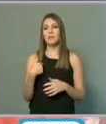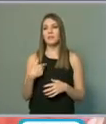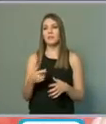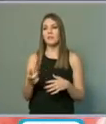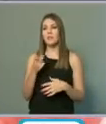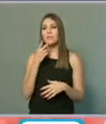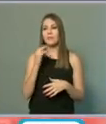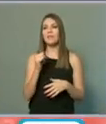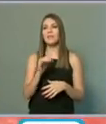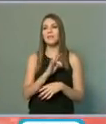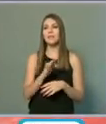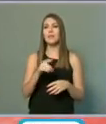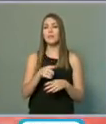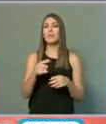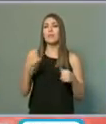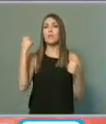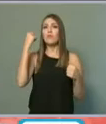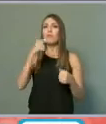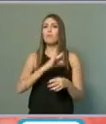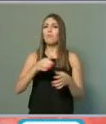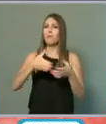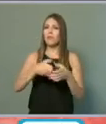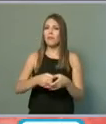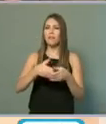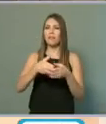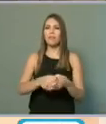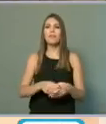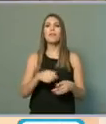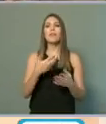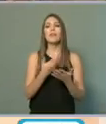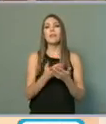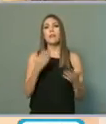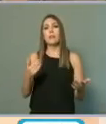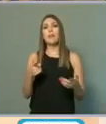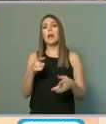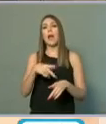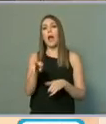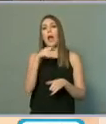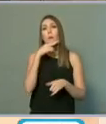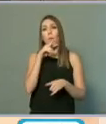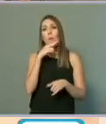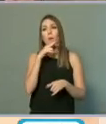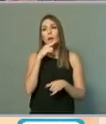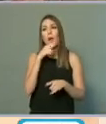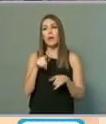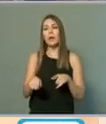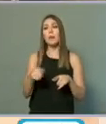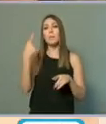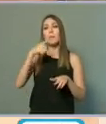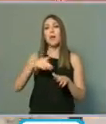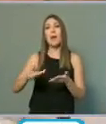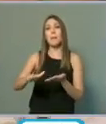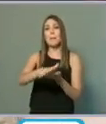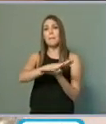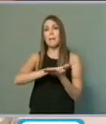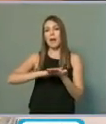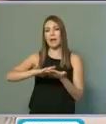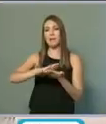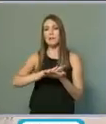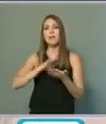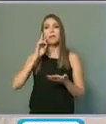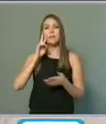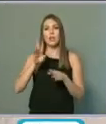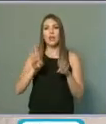luego con tu fuerza, mi Pam, Todo. ahí vamos, ¿ok? Vamos a sacar aguacate, la base de nuestro tartar. Les vamos a